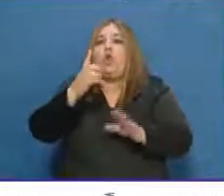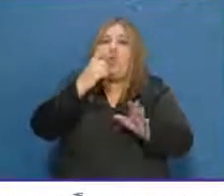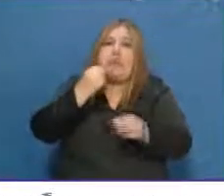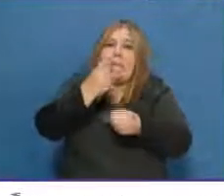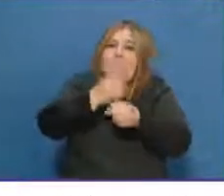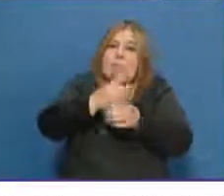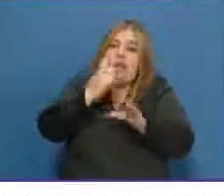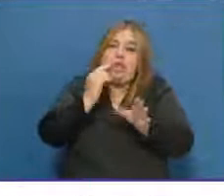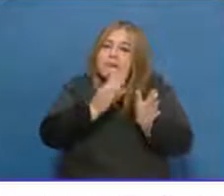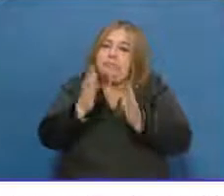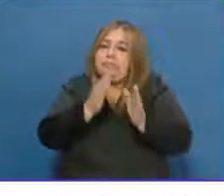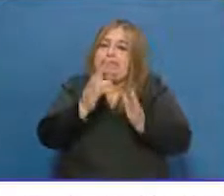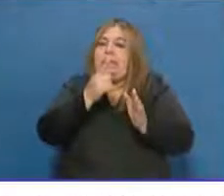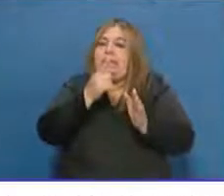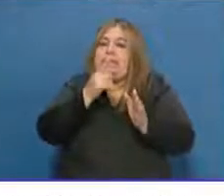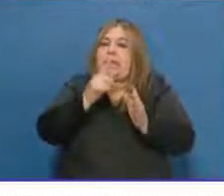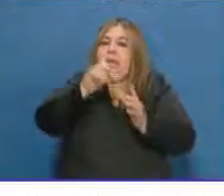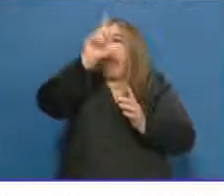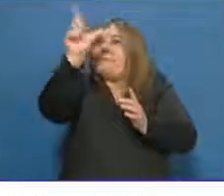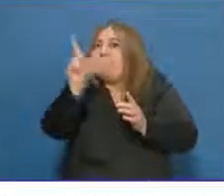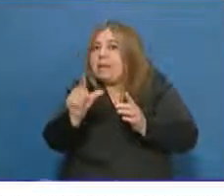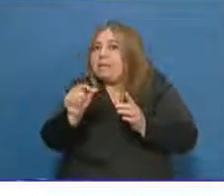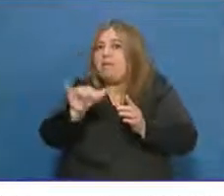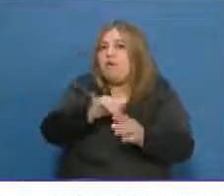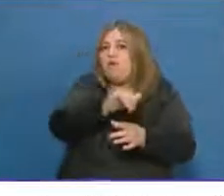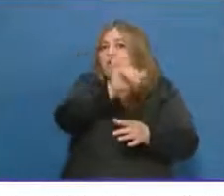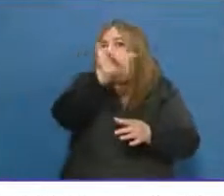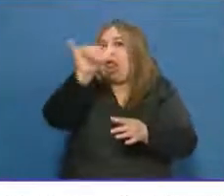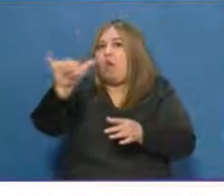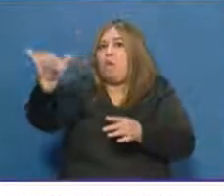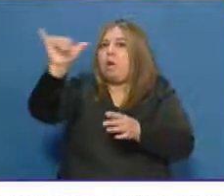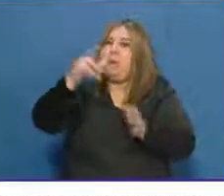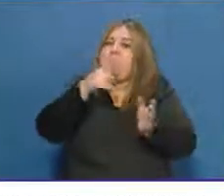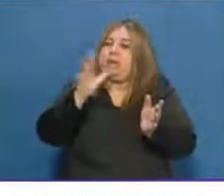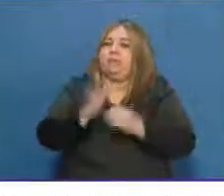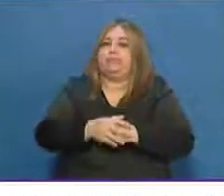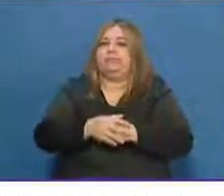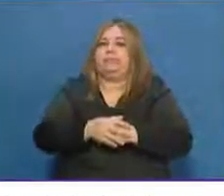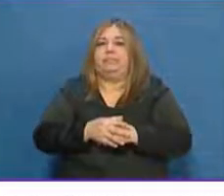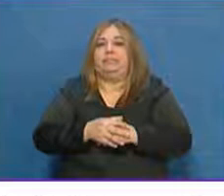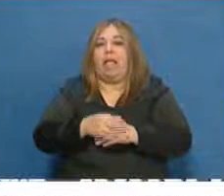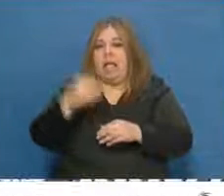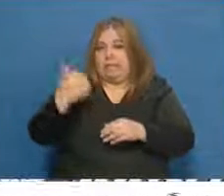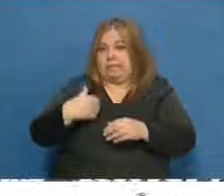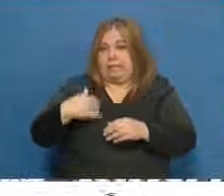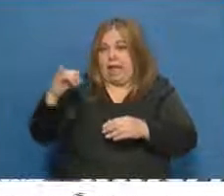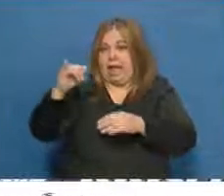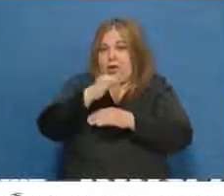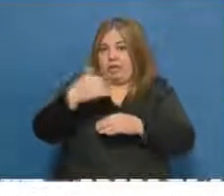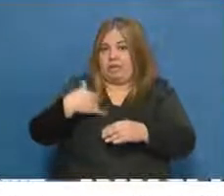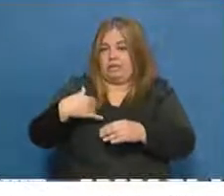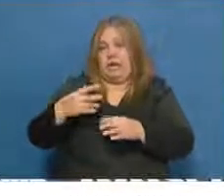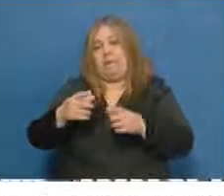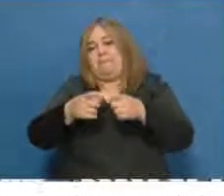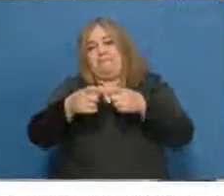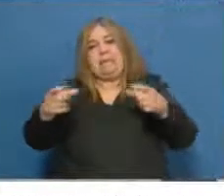las diferentes aerostaciones del país con vuelos de cabotaje. Es más, Aerolíneas Argentinas, si bien no está vendiendo pasajes para el mes de julio,